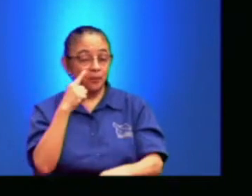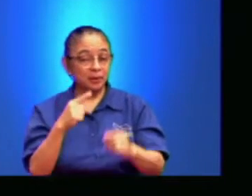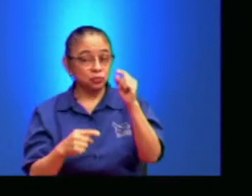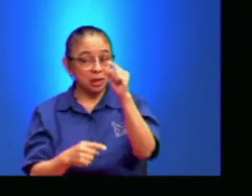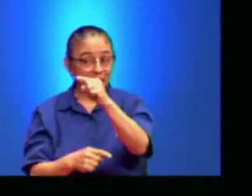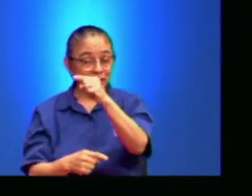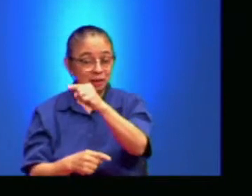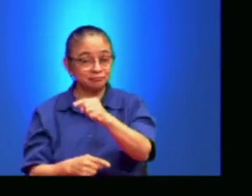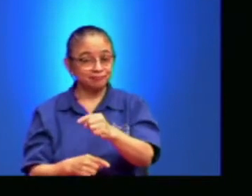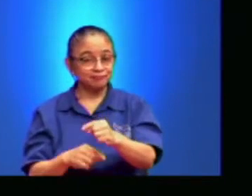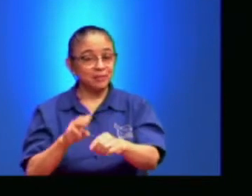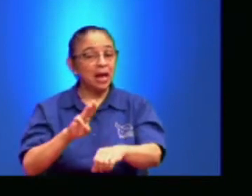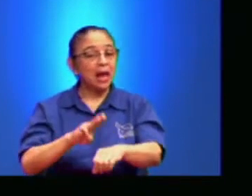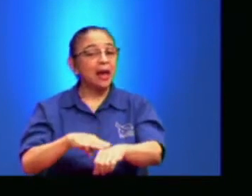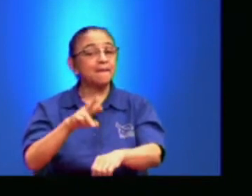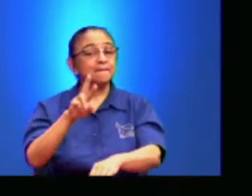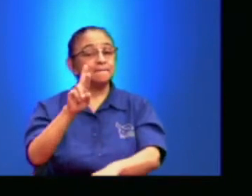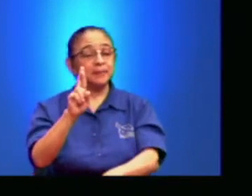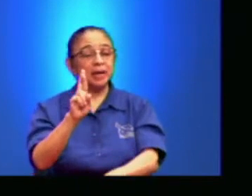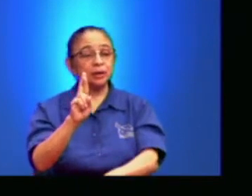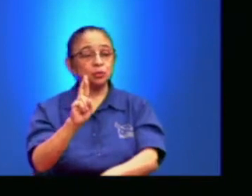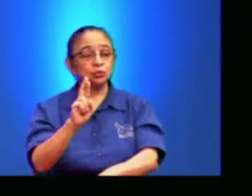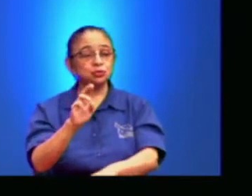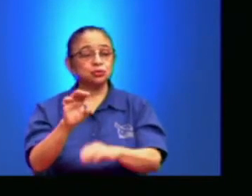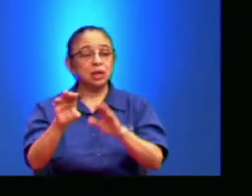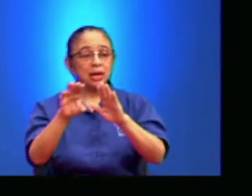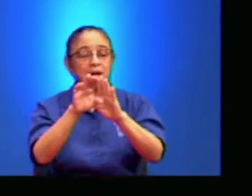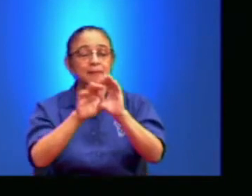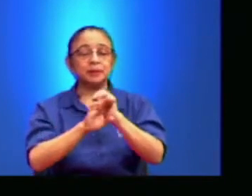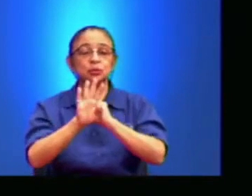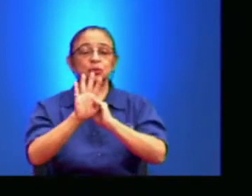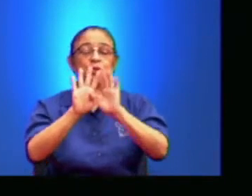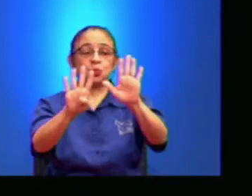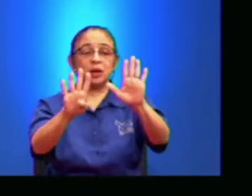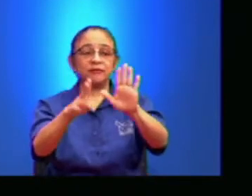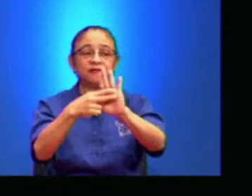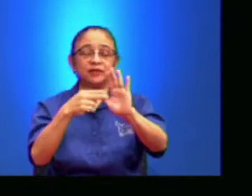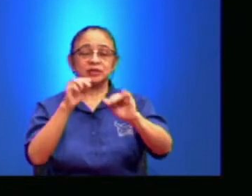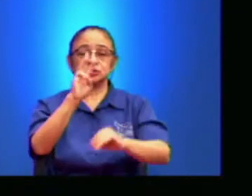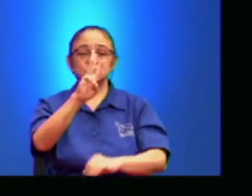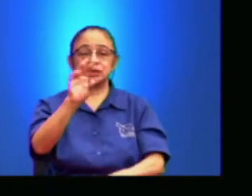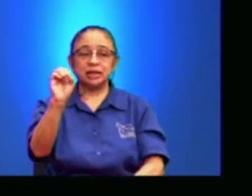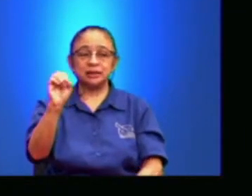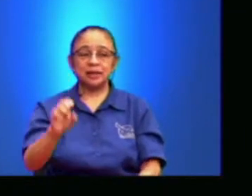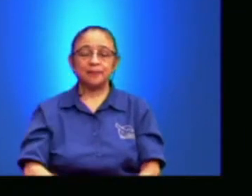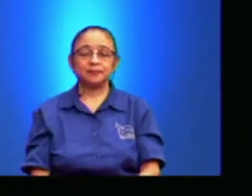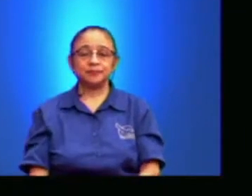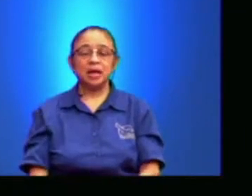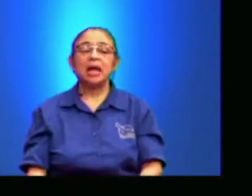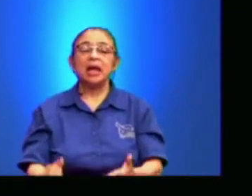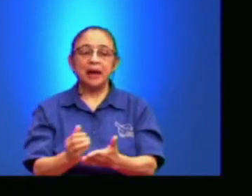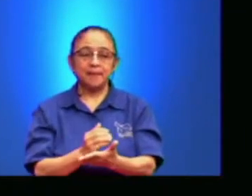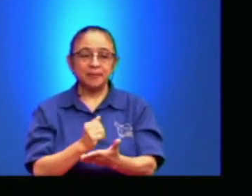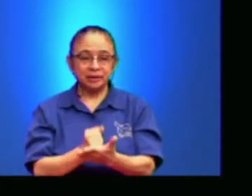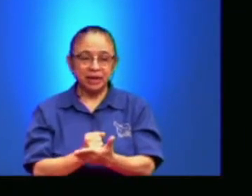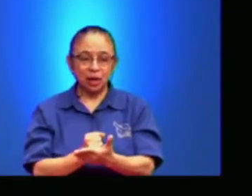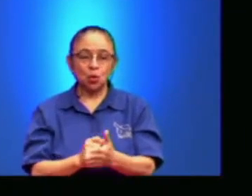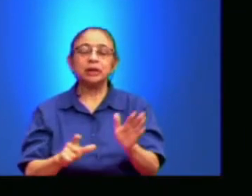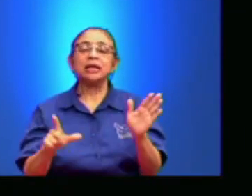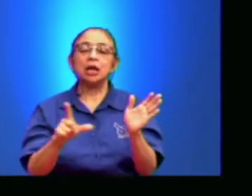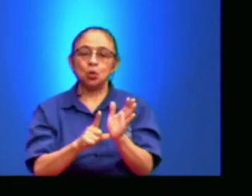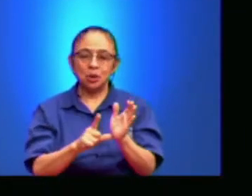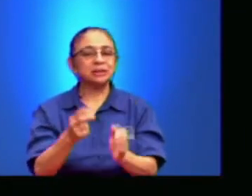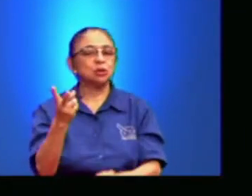30 17 21 23 y el lugar 9 44 ese sería la línea de